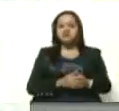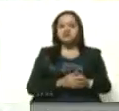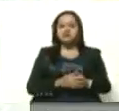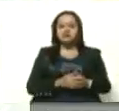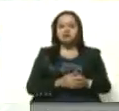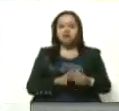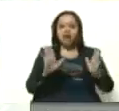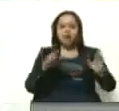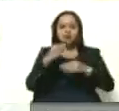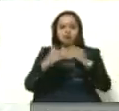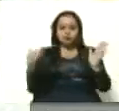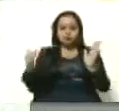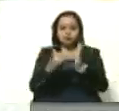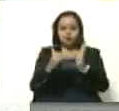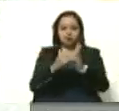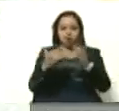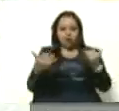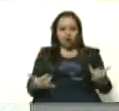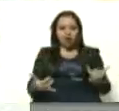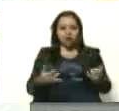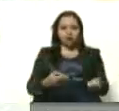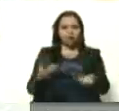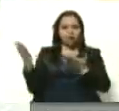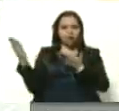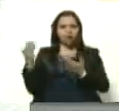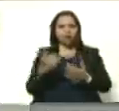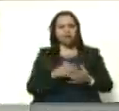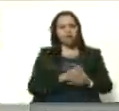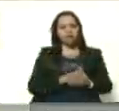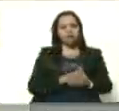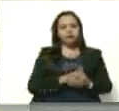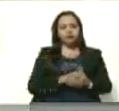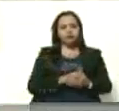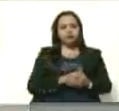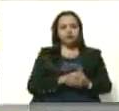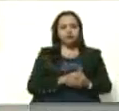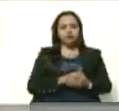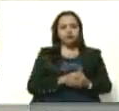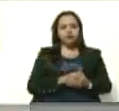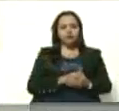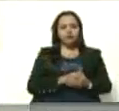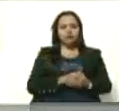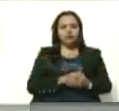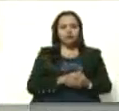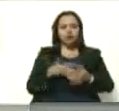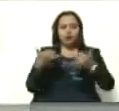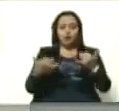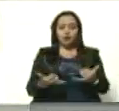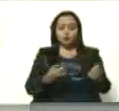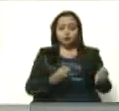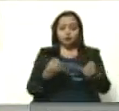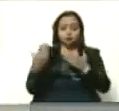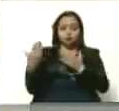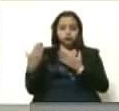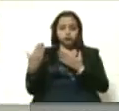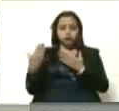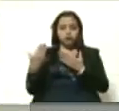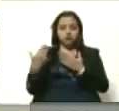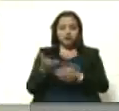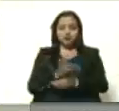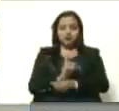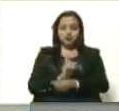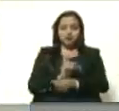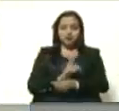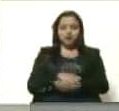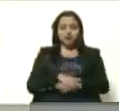indica que tenemos que hacer un pase, vamos a hacer un pase inmediatamente. William, en este momento nos vamos a trasladar a... nos trasladamos inmediatamente